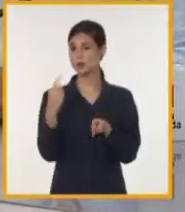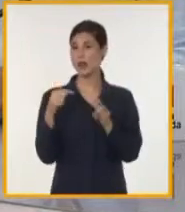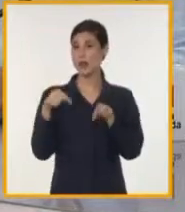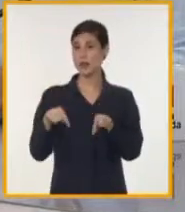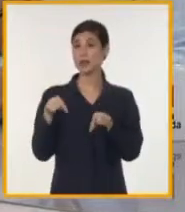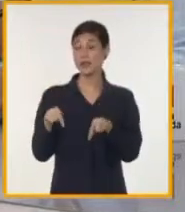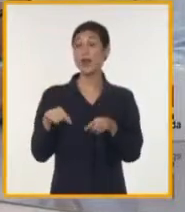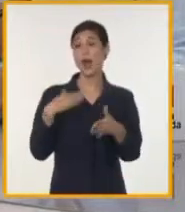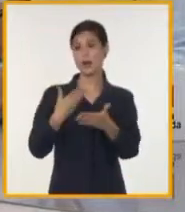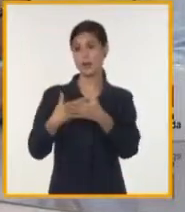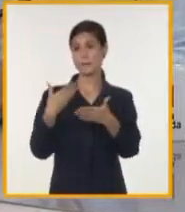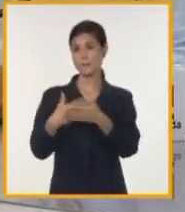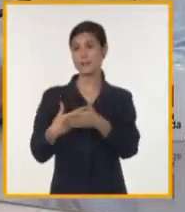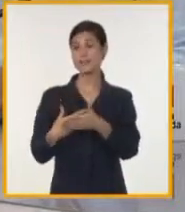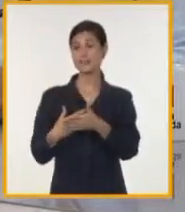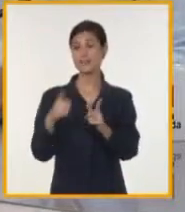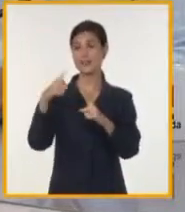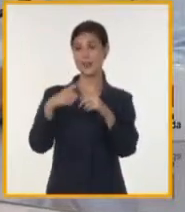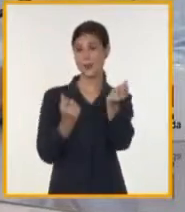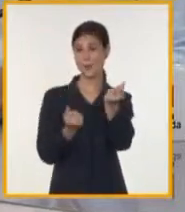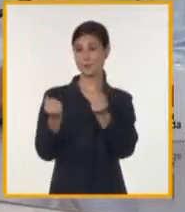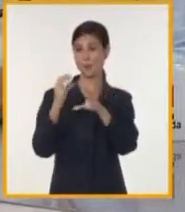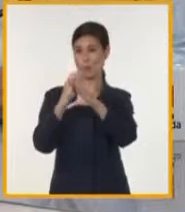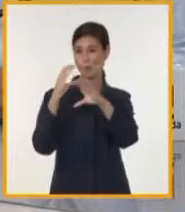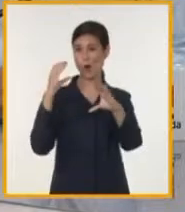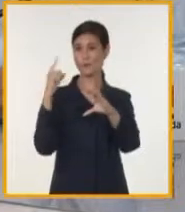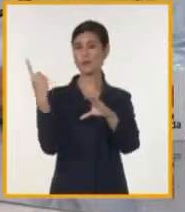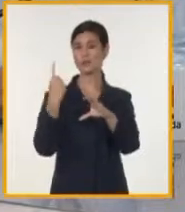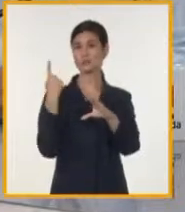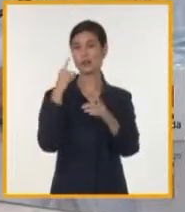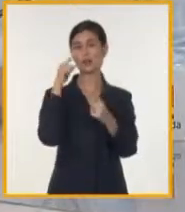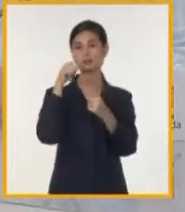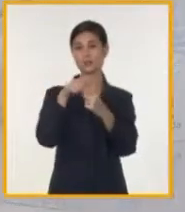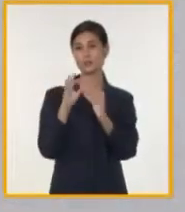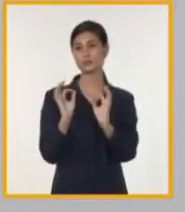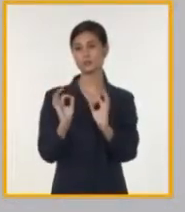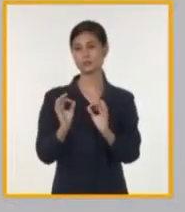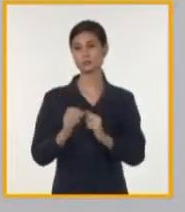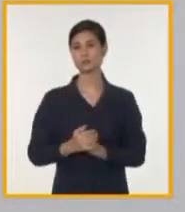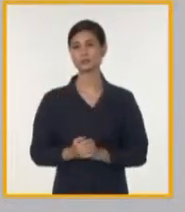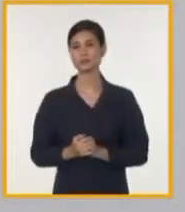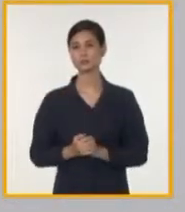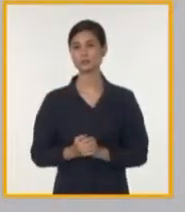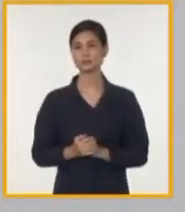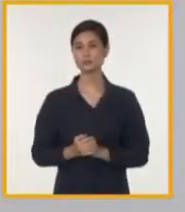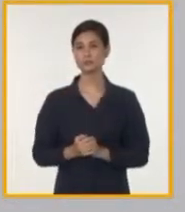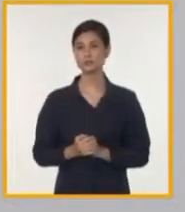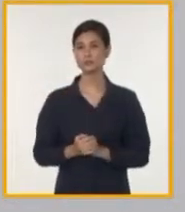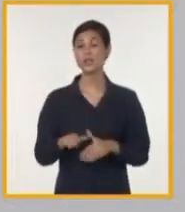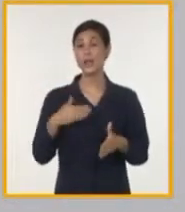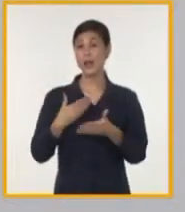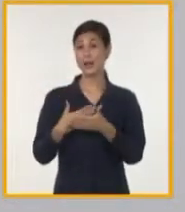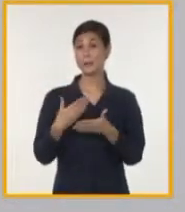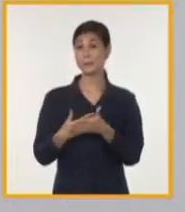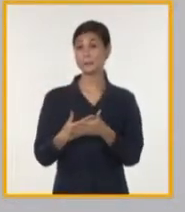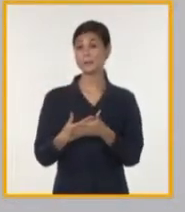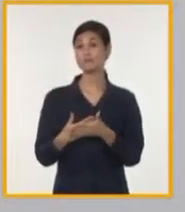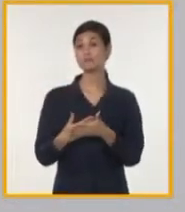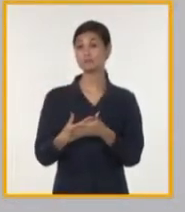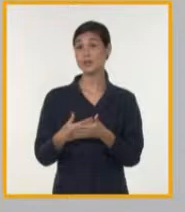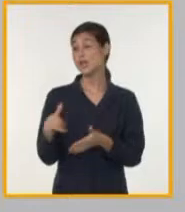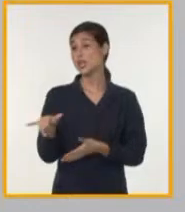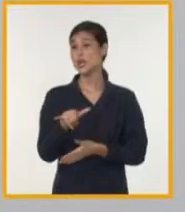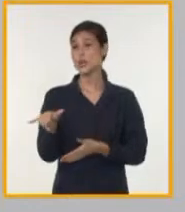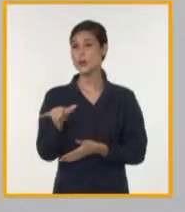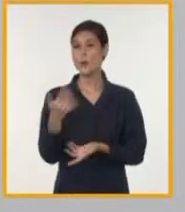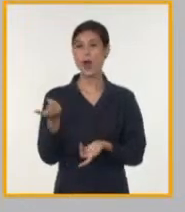Ómnibus Nacional, lo cual nos enorgullece, que tienen la confianza de que se realice por esta empresa transportista. También se realiza